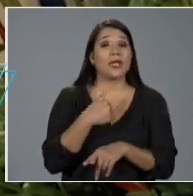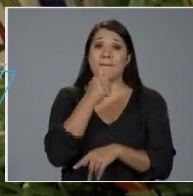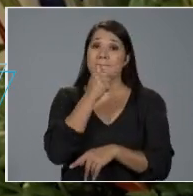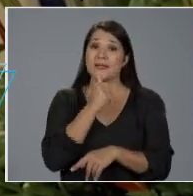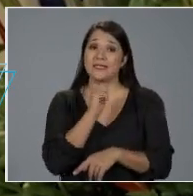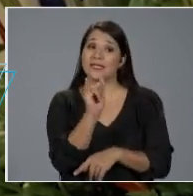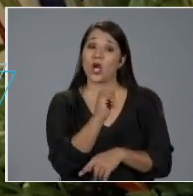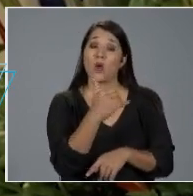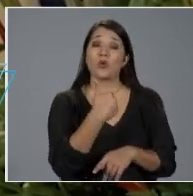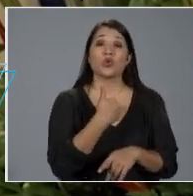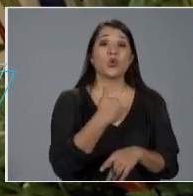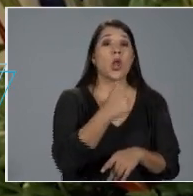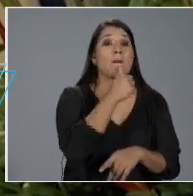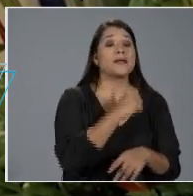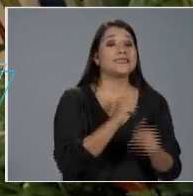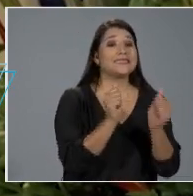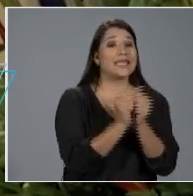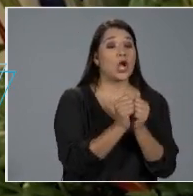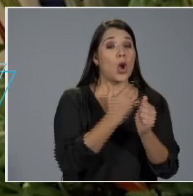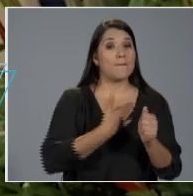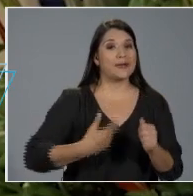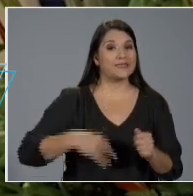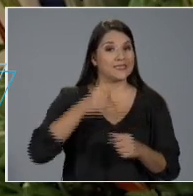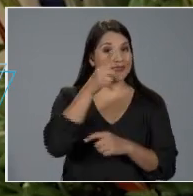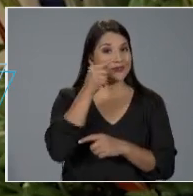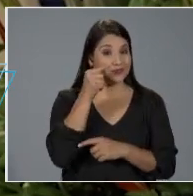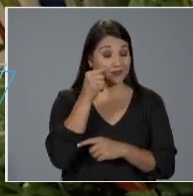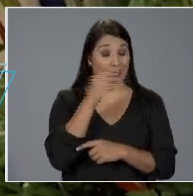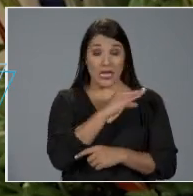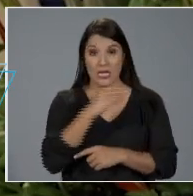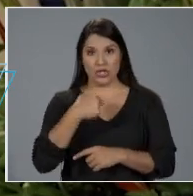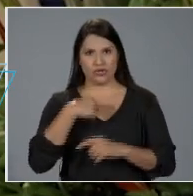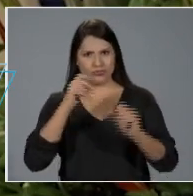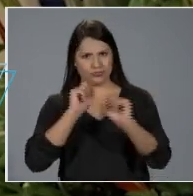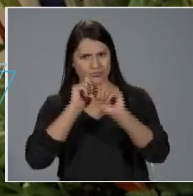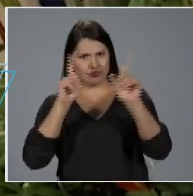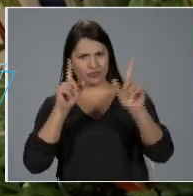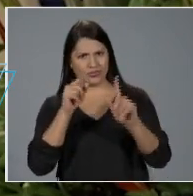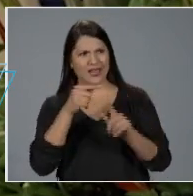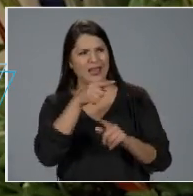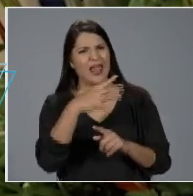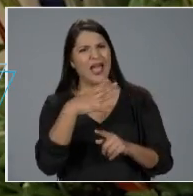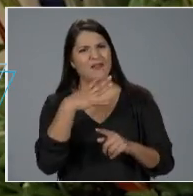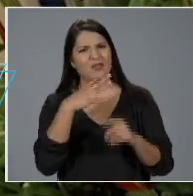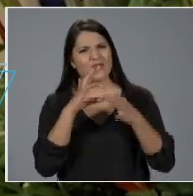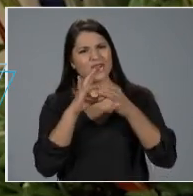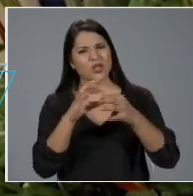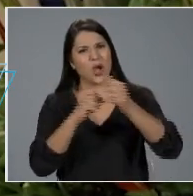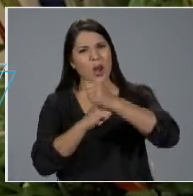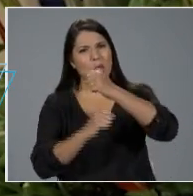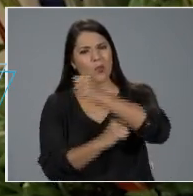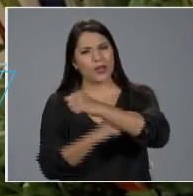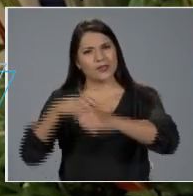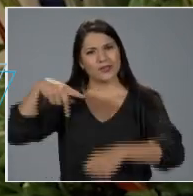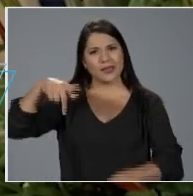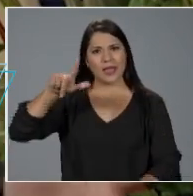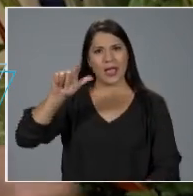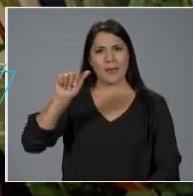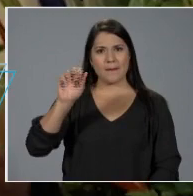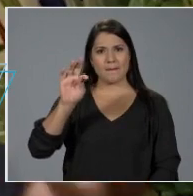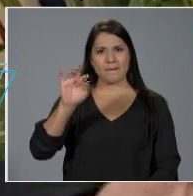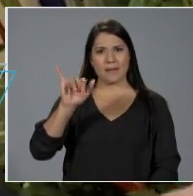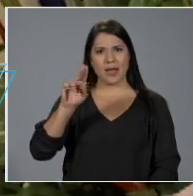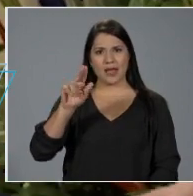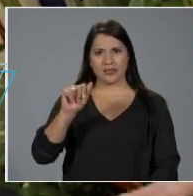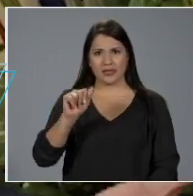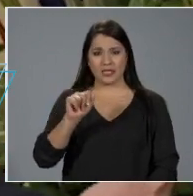a don Luis Guillermo, e inclusive me sorprendió que él mencionara la platina, porque la platina sí,